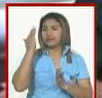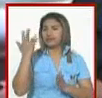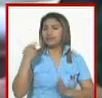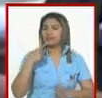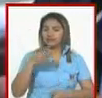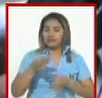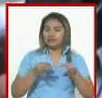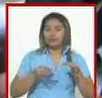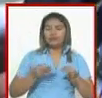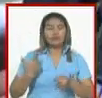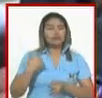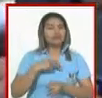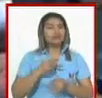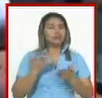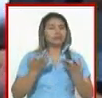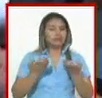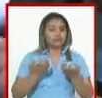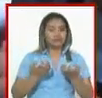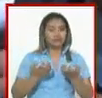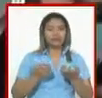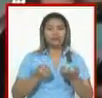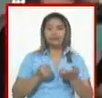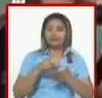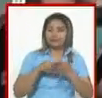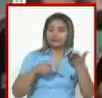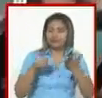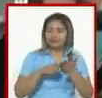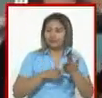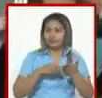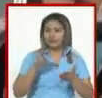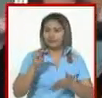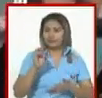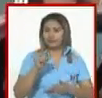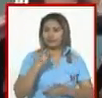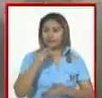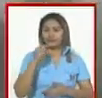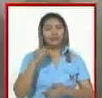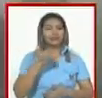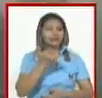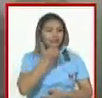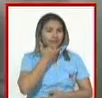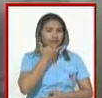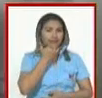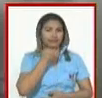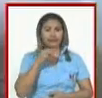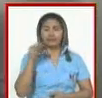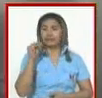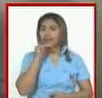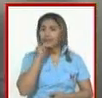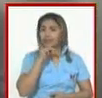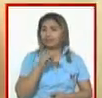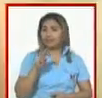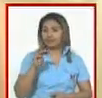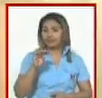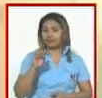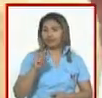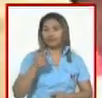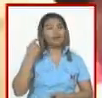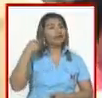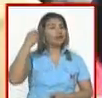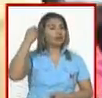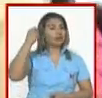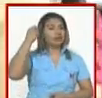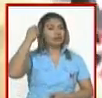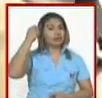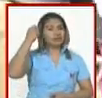nos está expresando que nosotros queremos ayudar a carlos los años completamente falso yo les digo personalmente creo que carlos meza va a jubilación